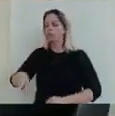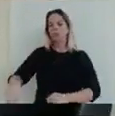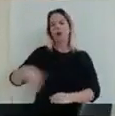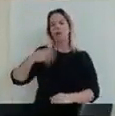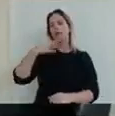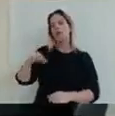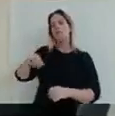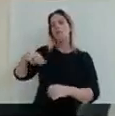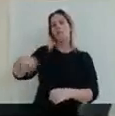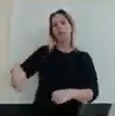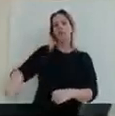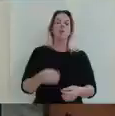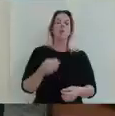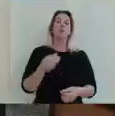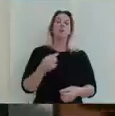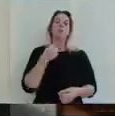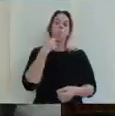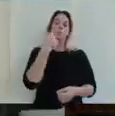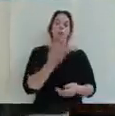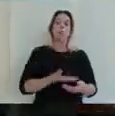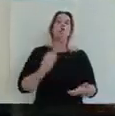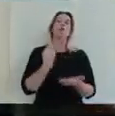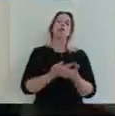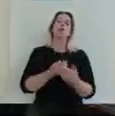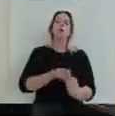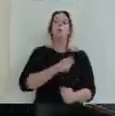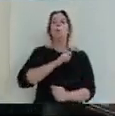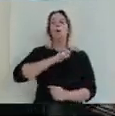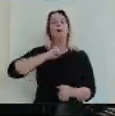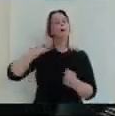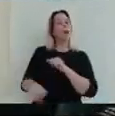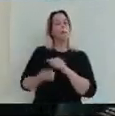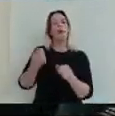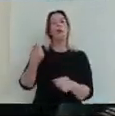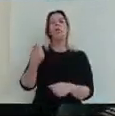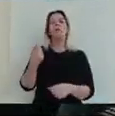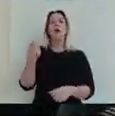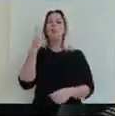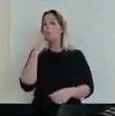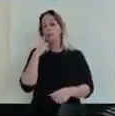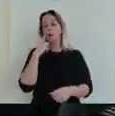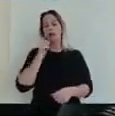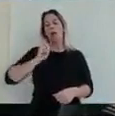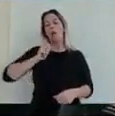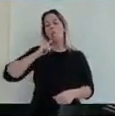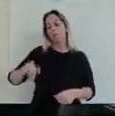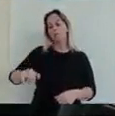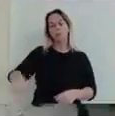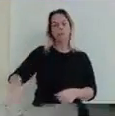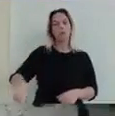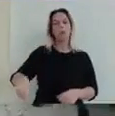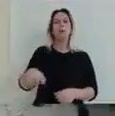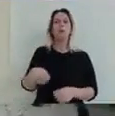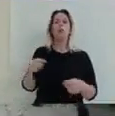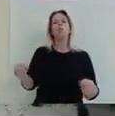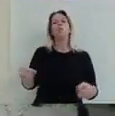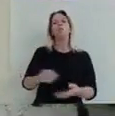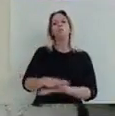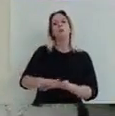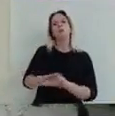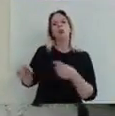Pongo a consideración la... Su pronto despacho. Pongo a consideración la moción del concejal Figueredo, aprobado